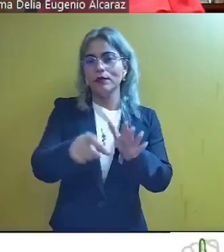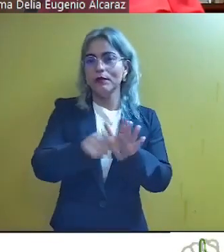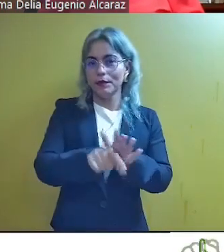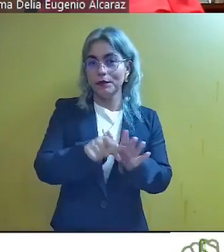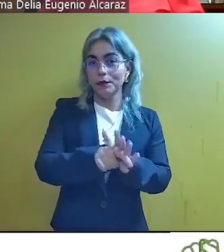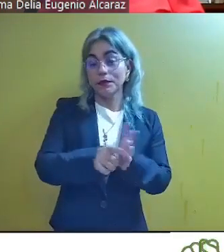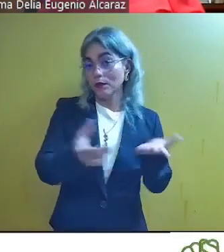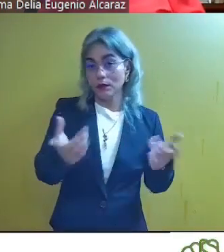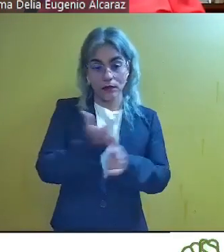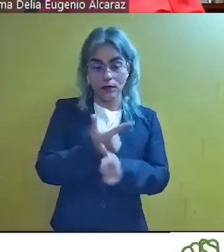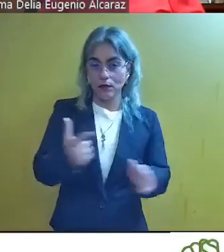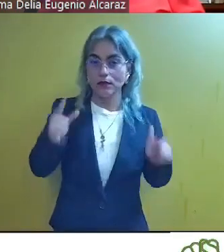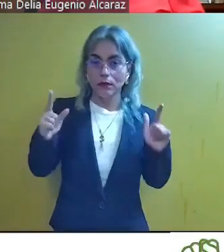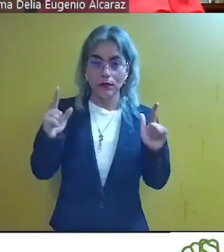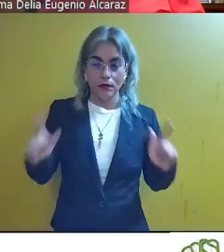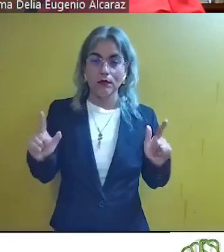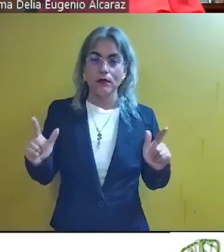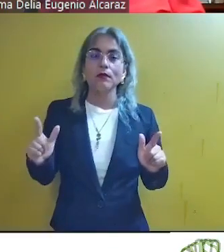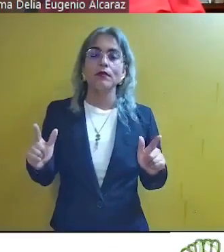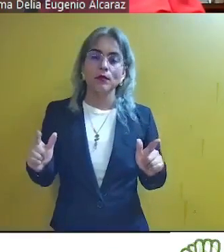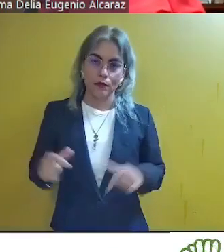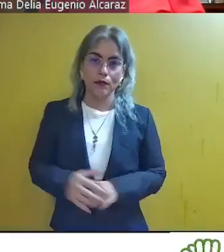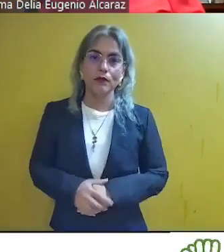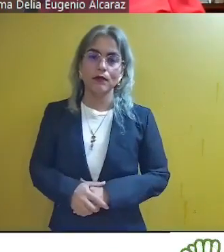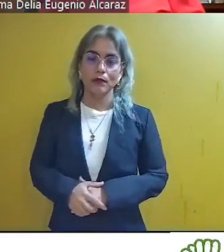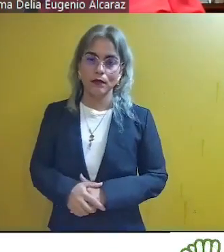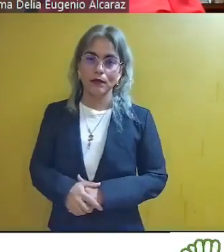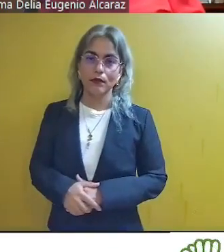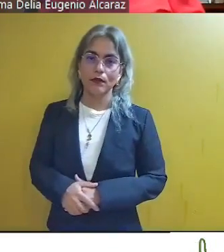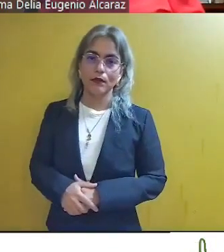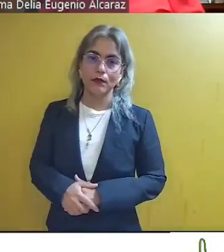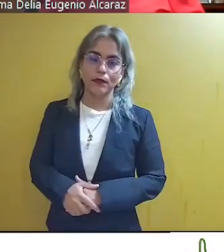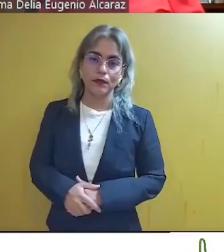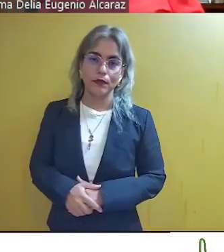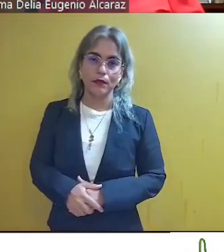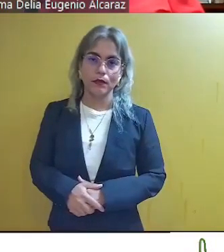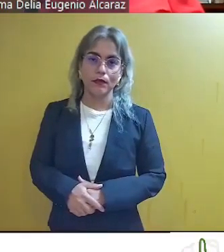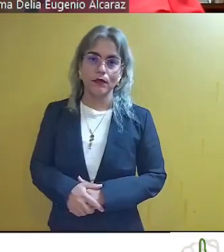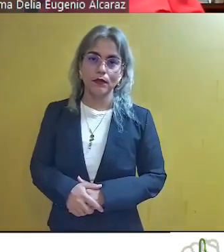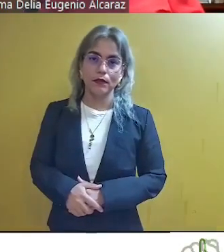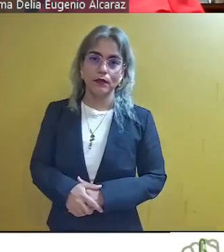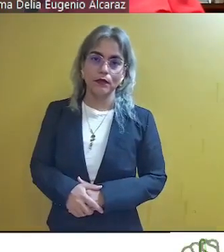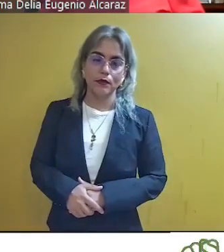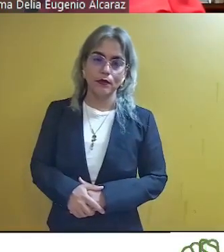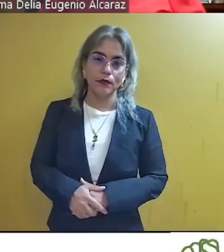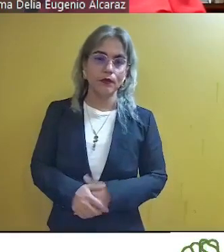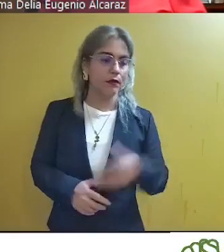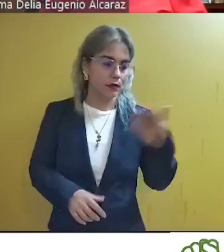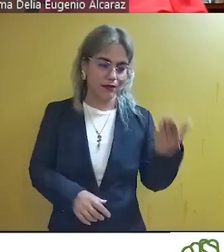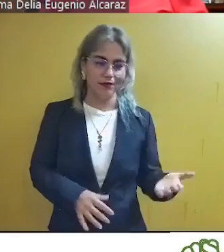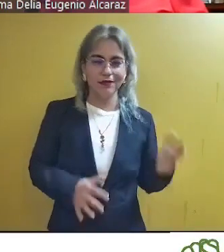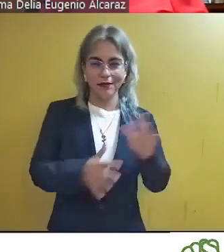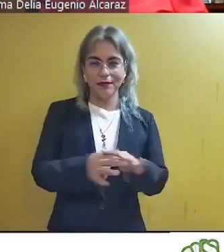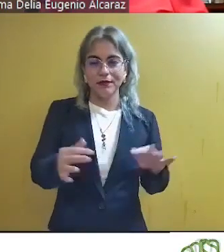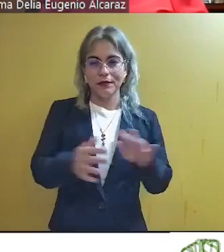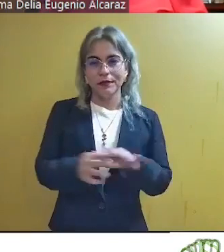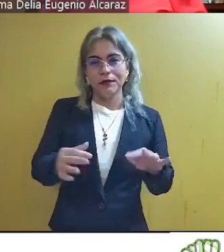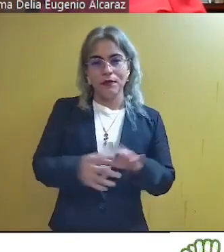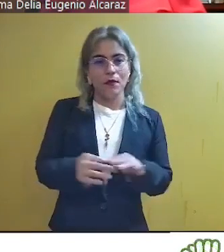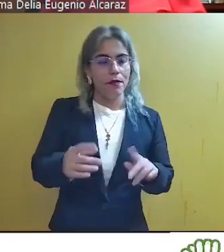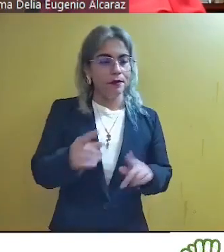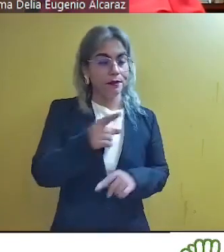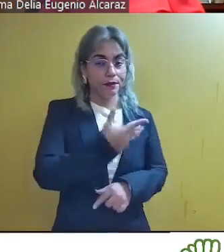arbitrariedad en términos de la jurisprudencia citada. Asimismo, en relación al planteamiento de la actora sobre que la ciudadana designada